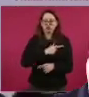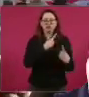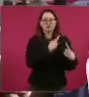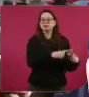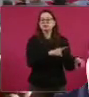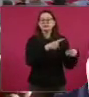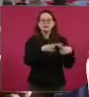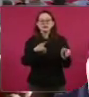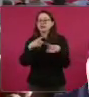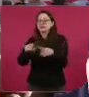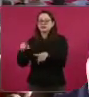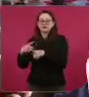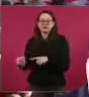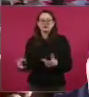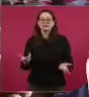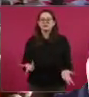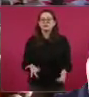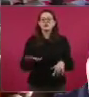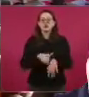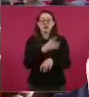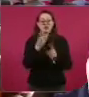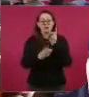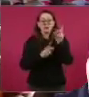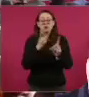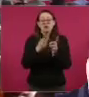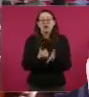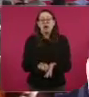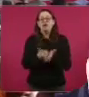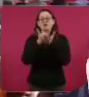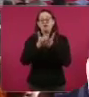el deporte es medicina preventiva.